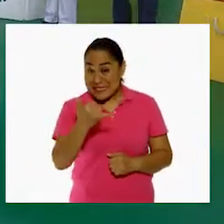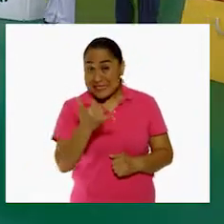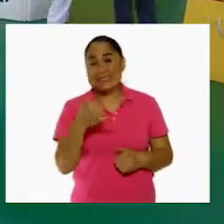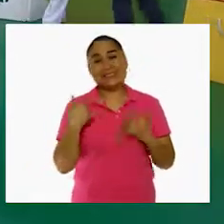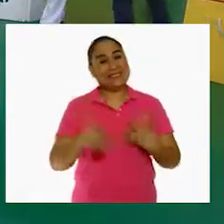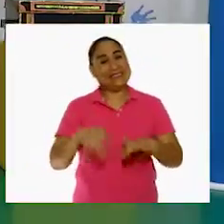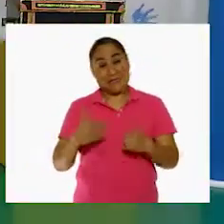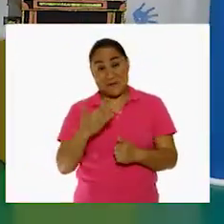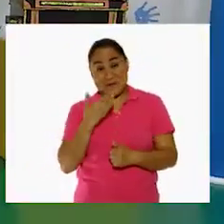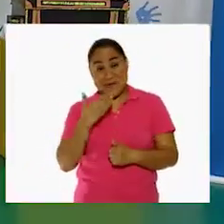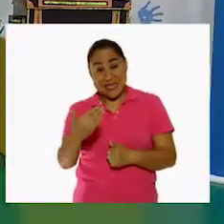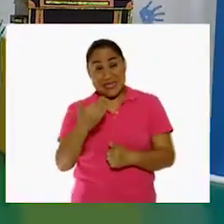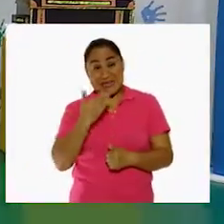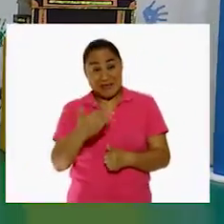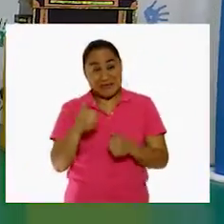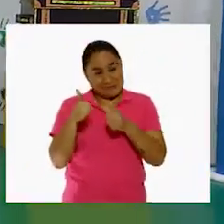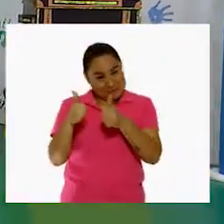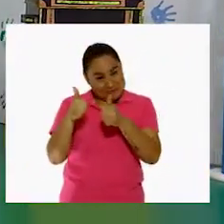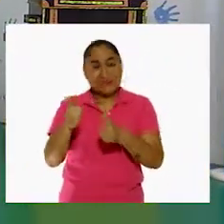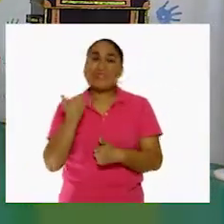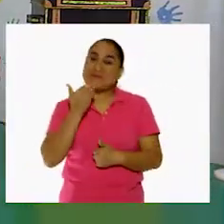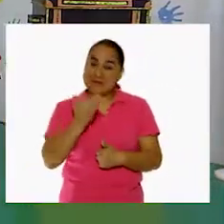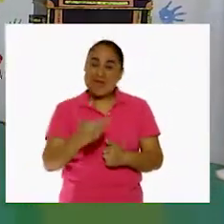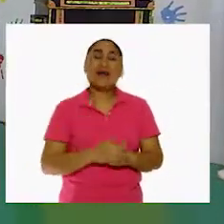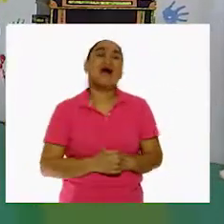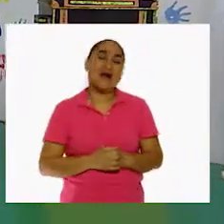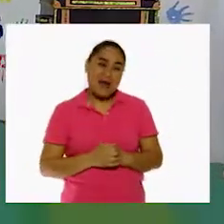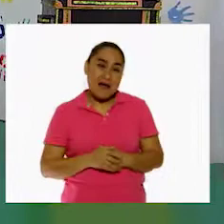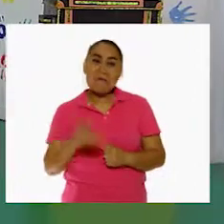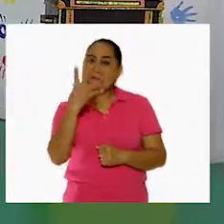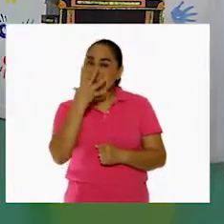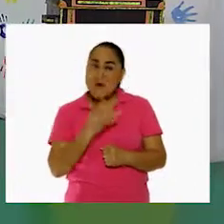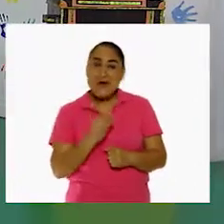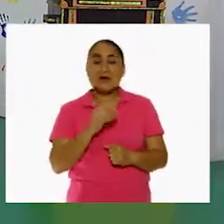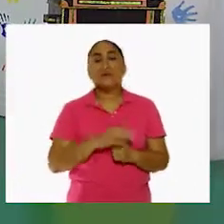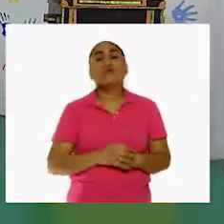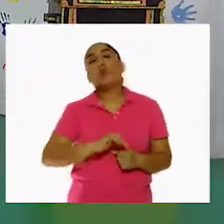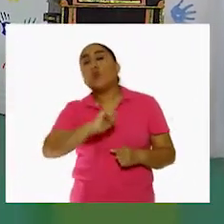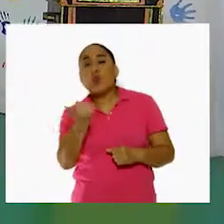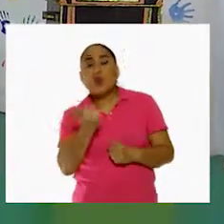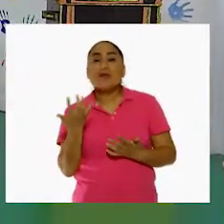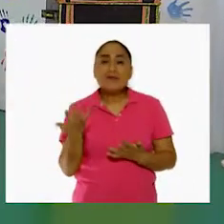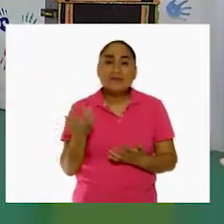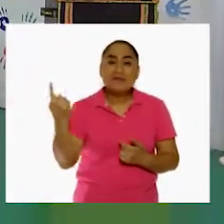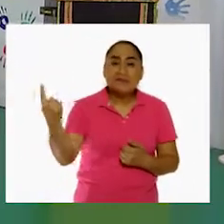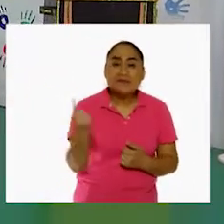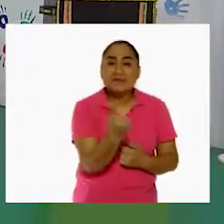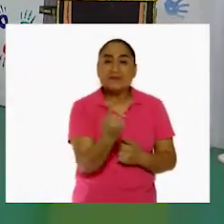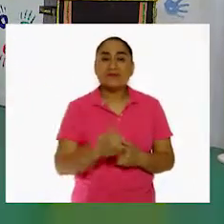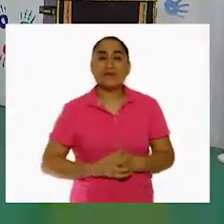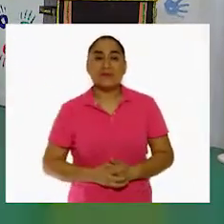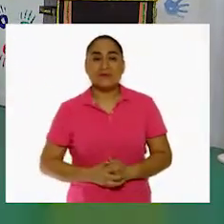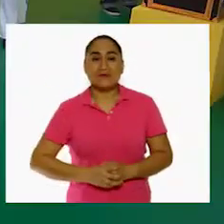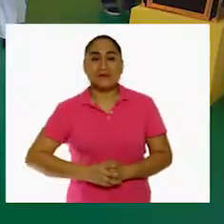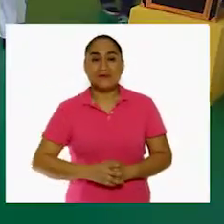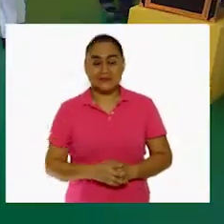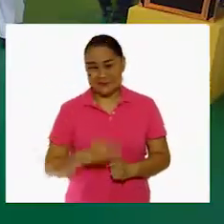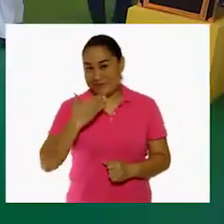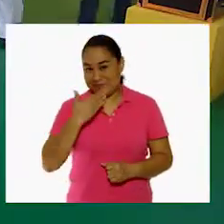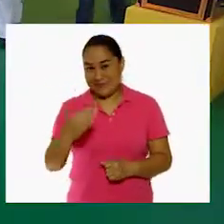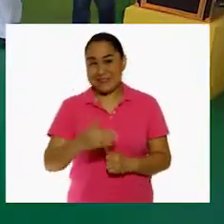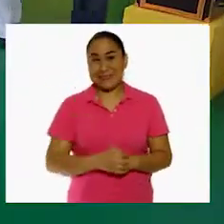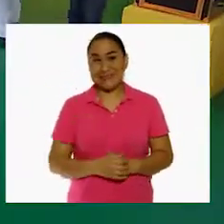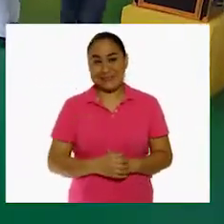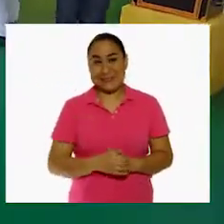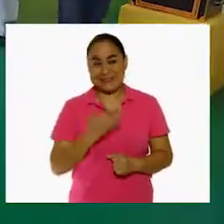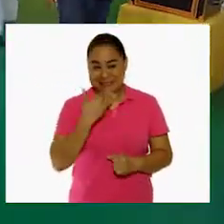Muy bien, Charlie. Excelente. Muy bien. Ay, qué bonita te quedó, Charlie. Ahora viene Lidia. Muy bien. Bien, Charlie. Ahora sí,